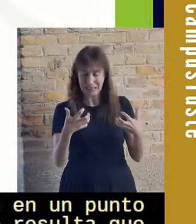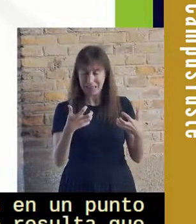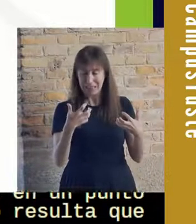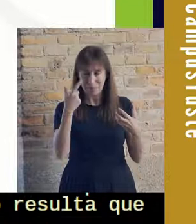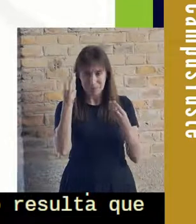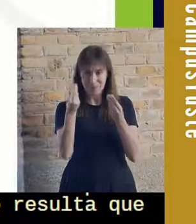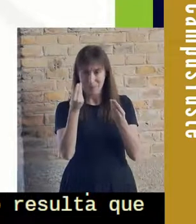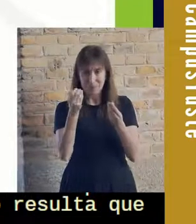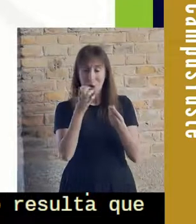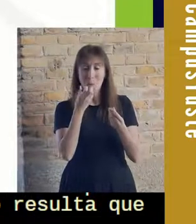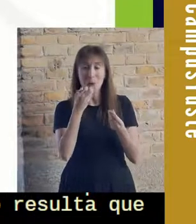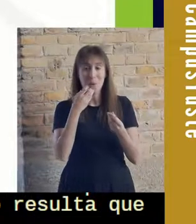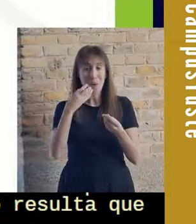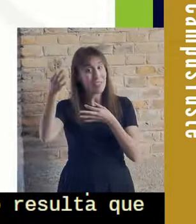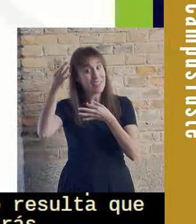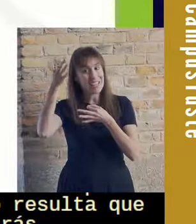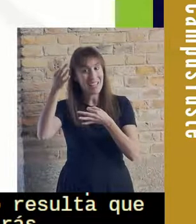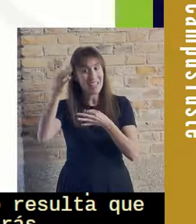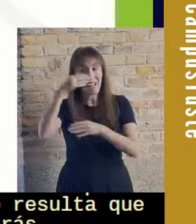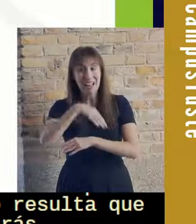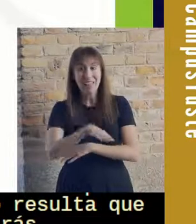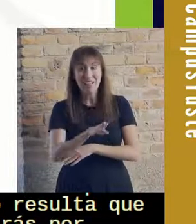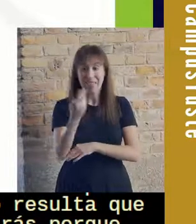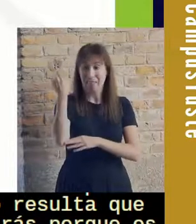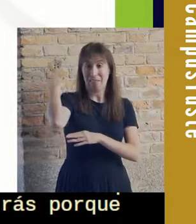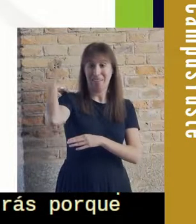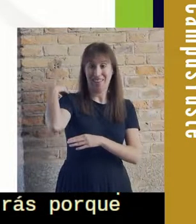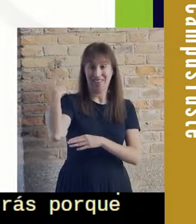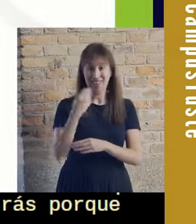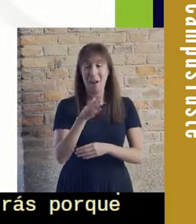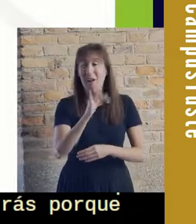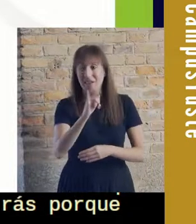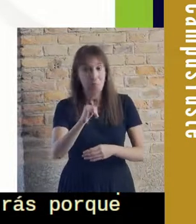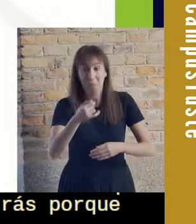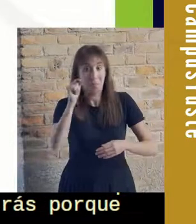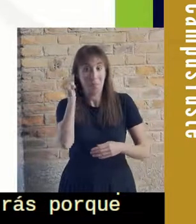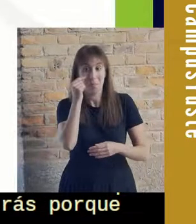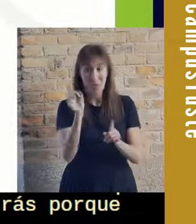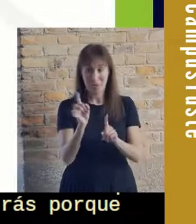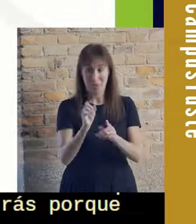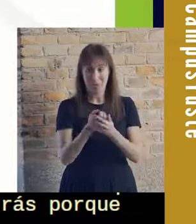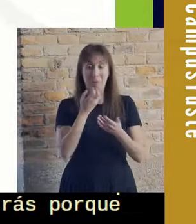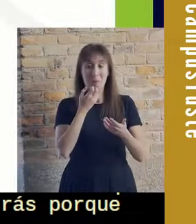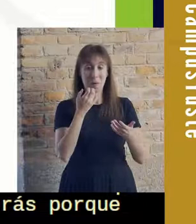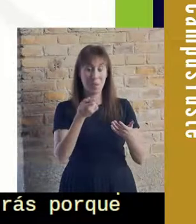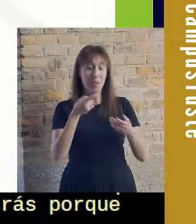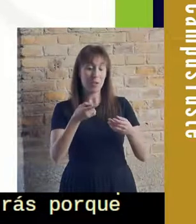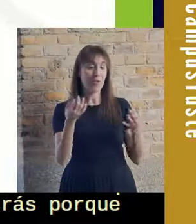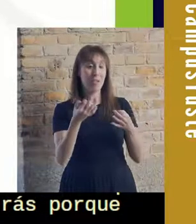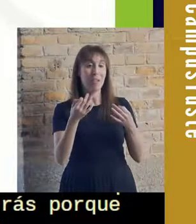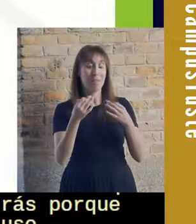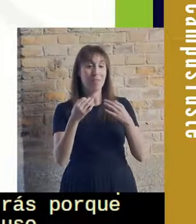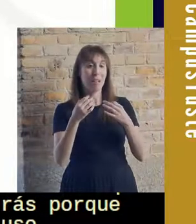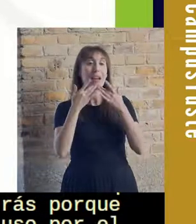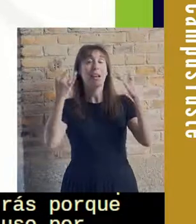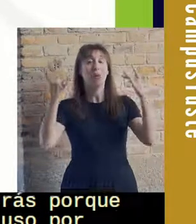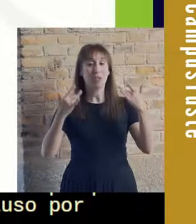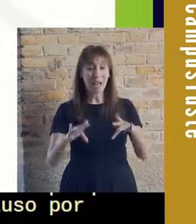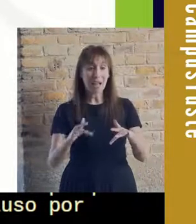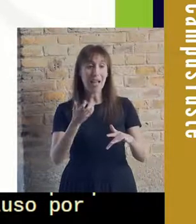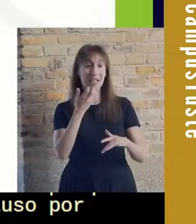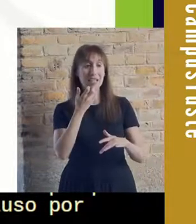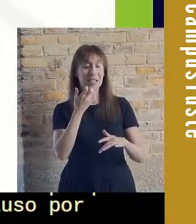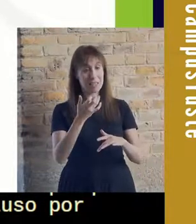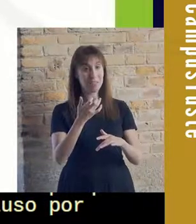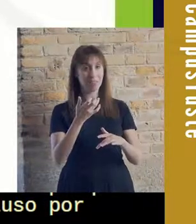no has visto el detalle del elefante que está detrás porque eso pasa la locución Pues debe ser neutral incluso Por ejemplo si los